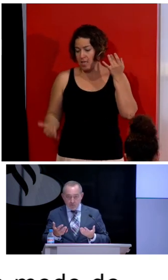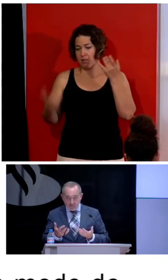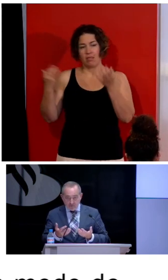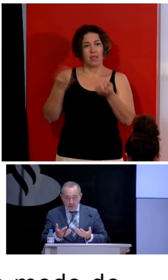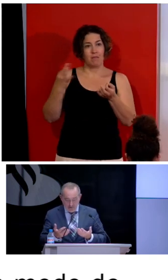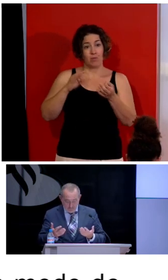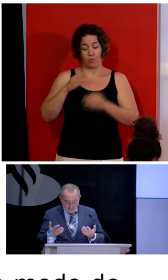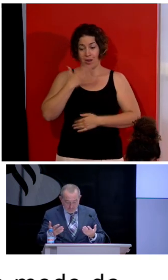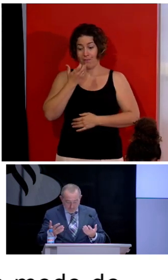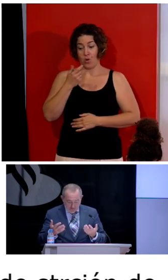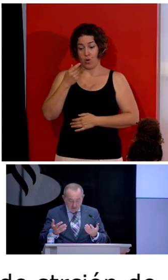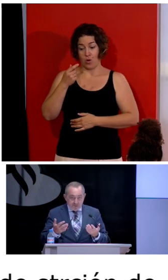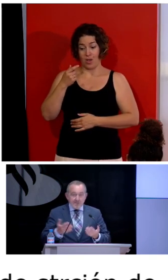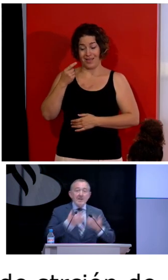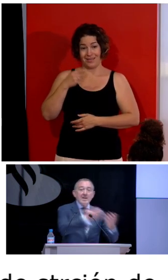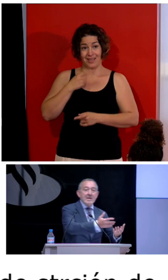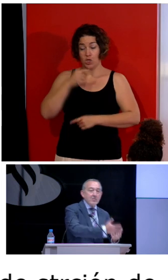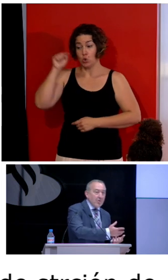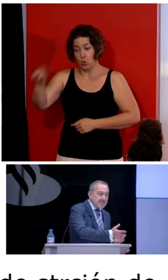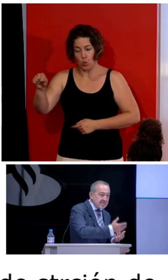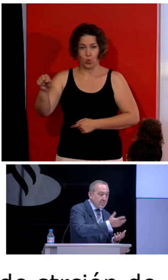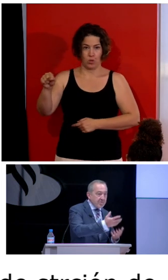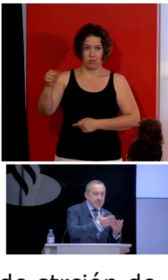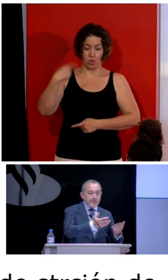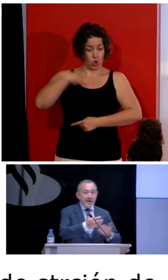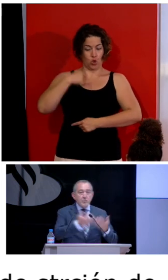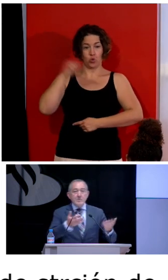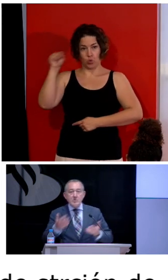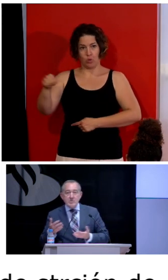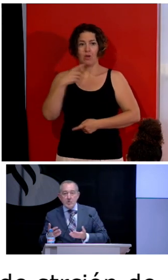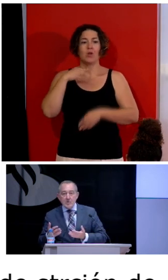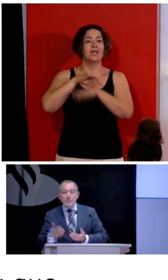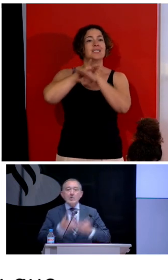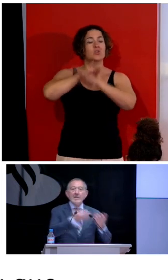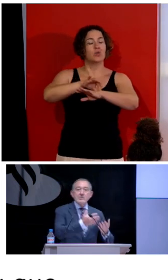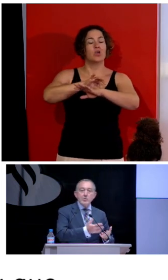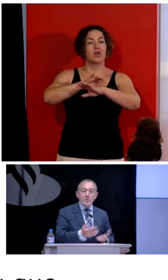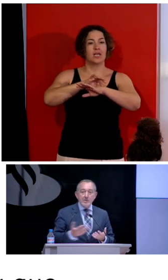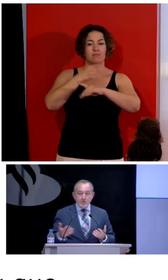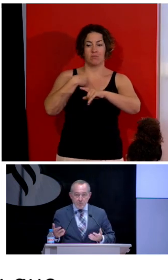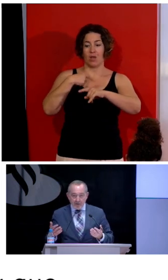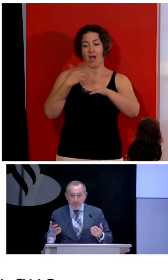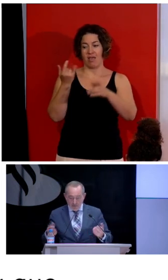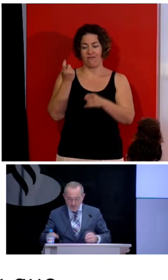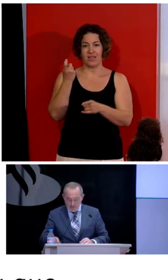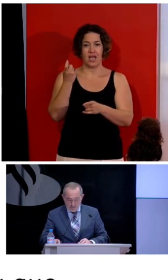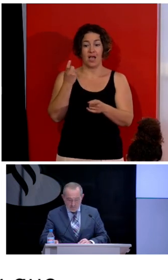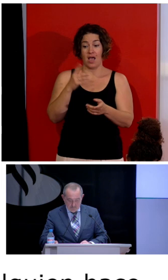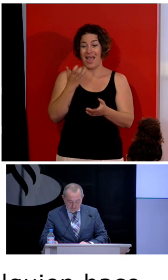en segunda persona. Si alguien hace hojas de instrucciones para algún tipo de situación, por cada instrucción hay que poner un